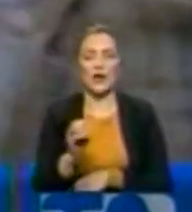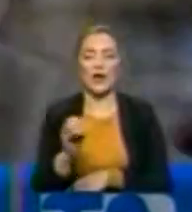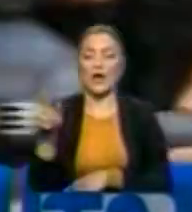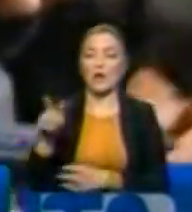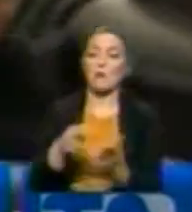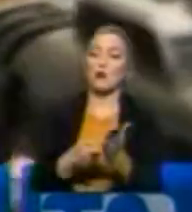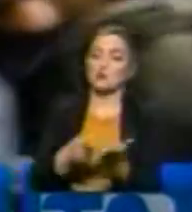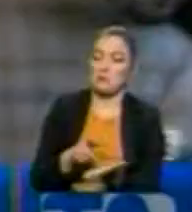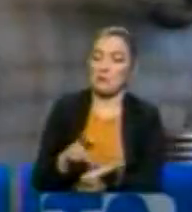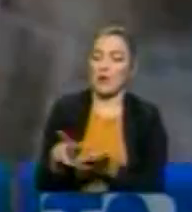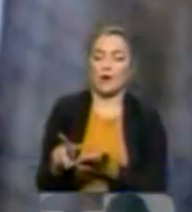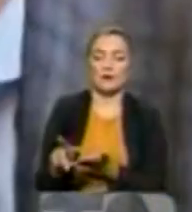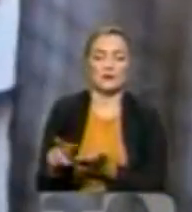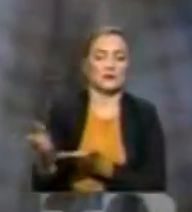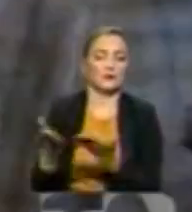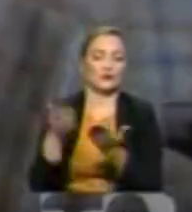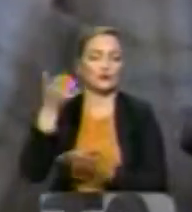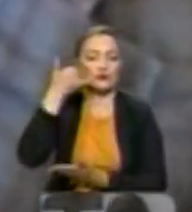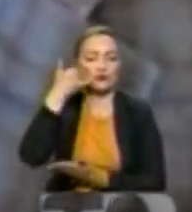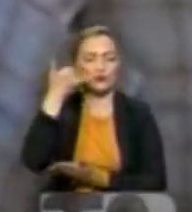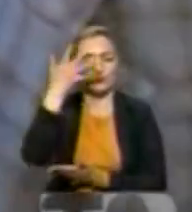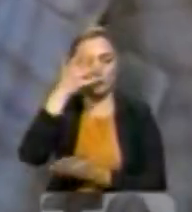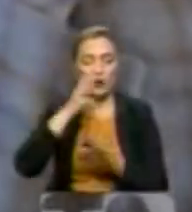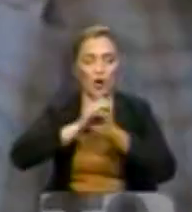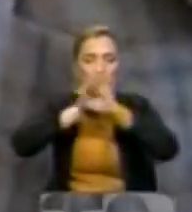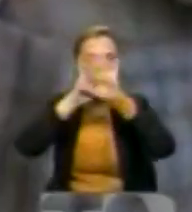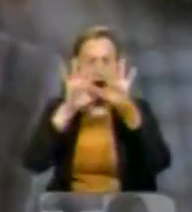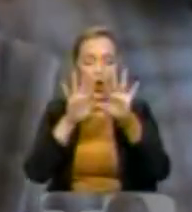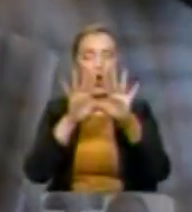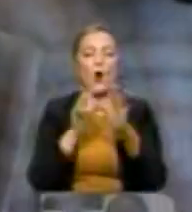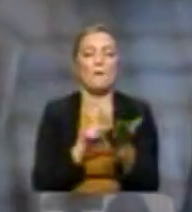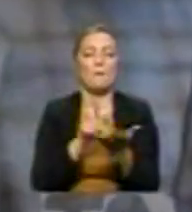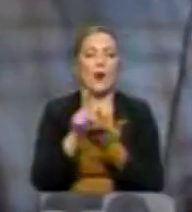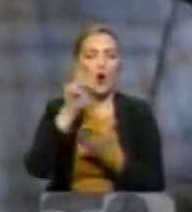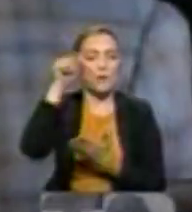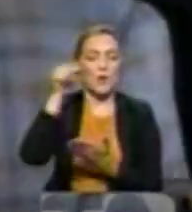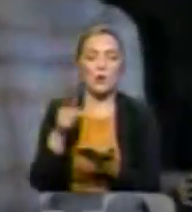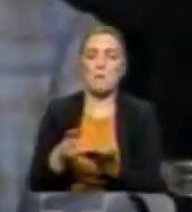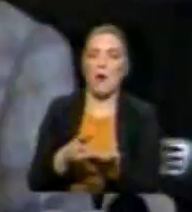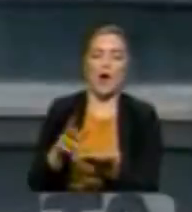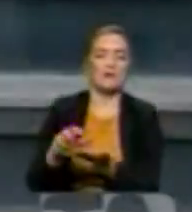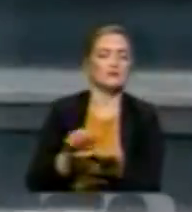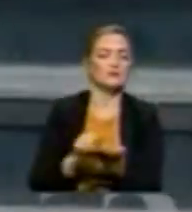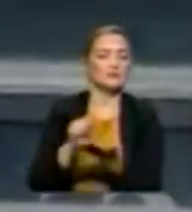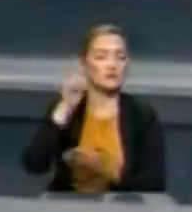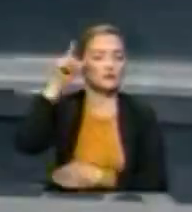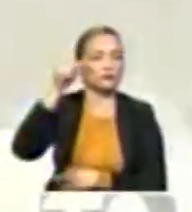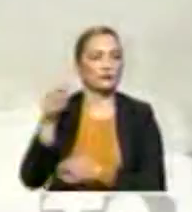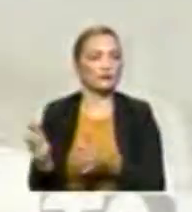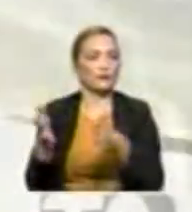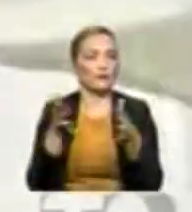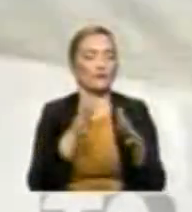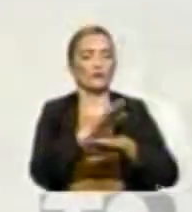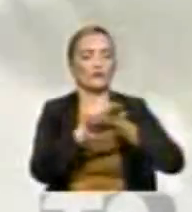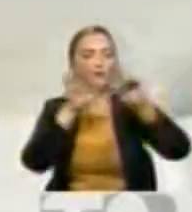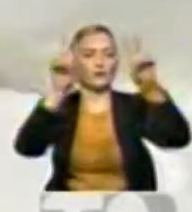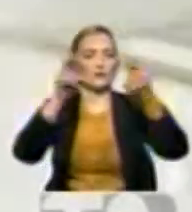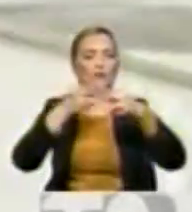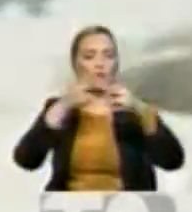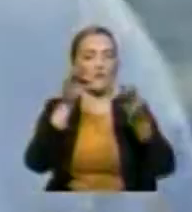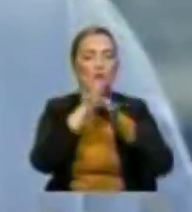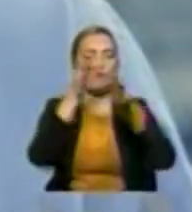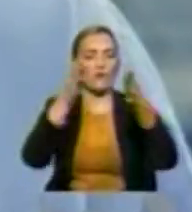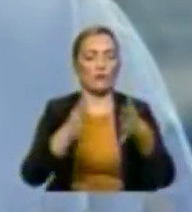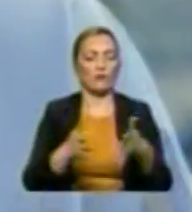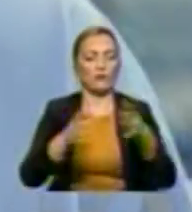servicio y el cobro de ese porcentaje por parte del Estado. Y además se refirió al ex funcionario